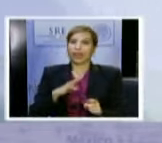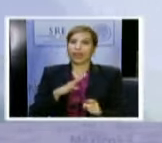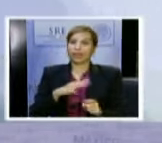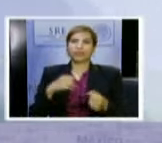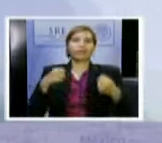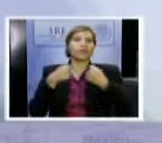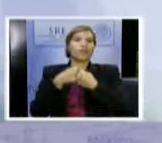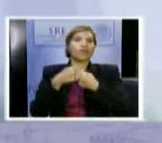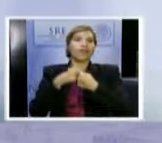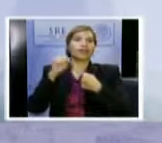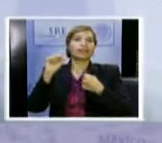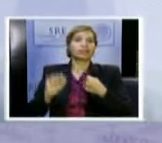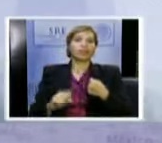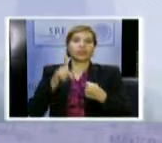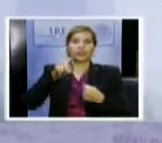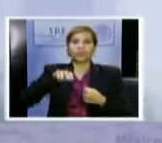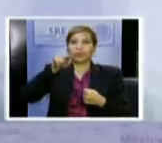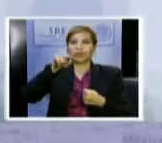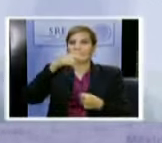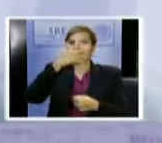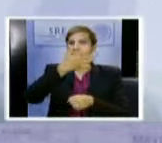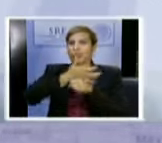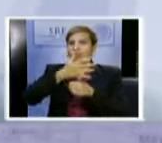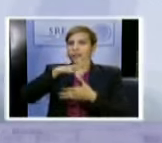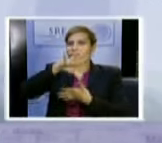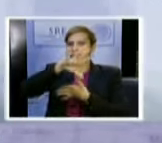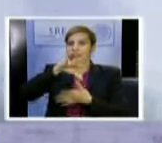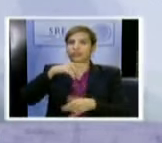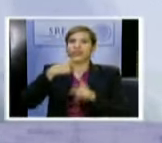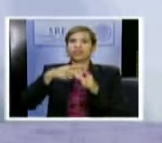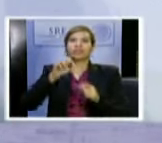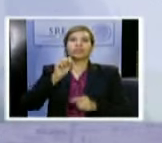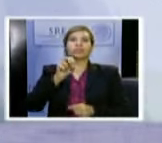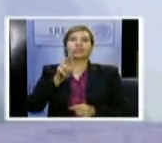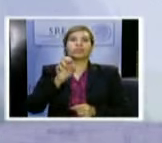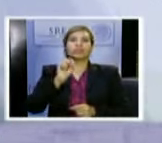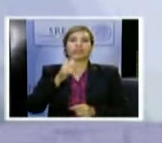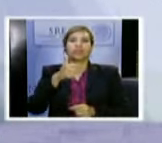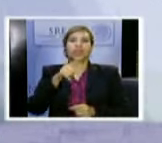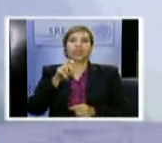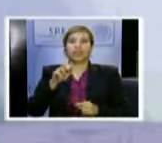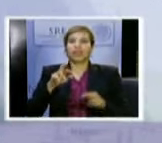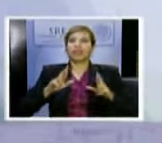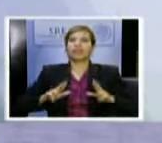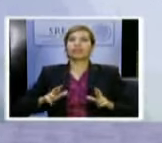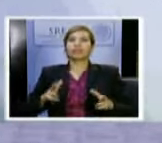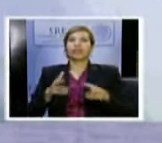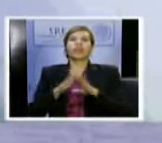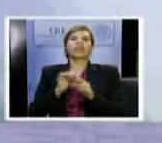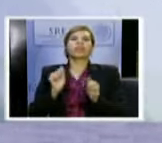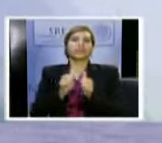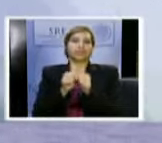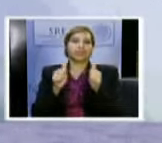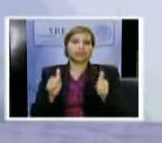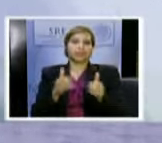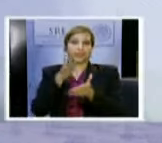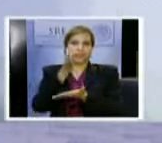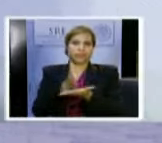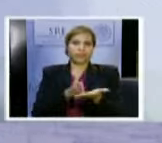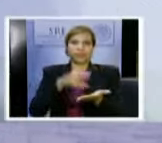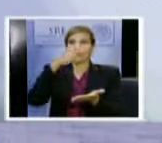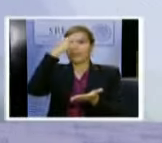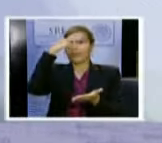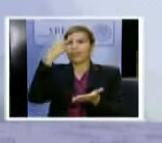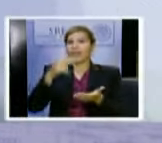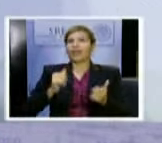la frontera sur de Norteamérica quizá no está en el Suchate, el río que divide a México y Guatemala, sino en el